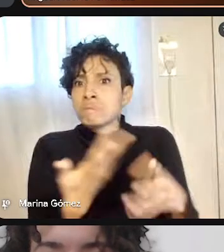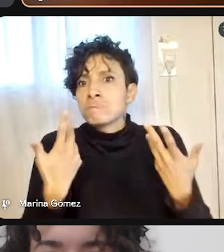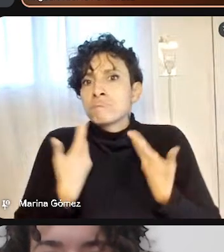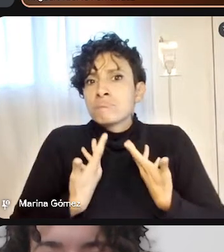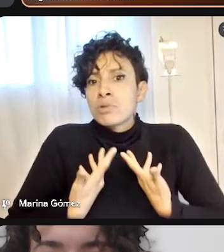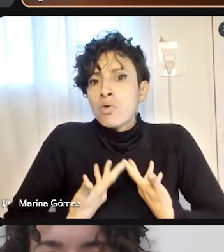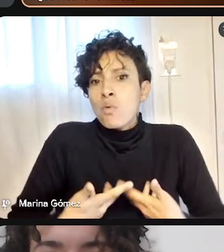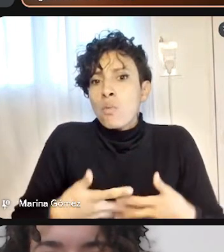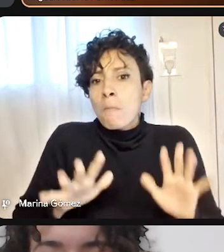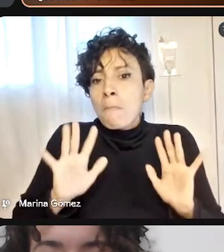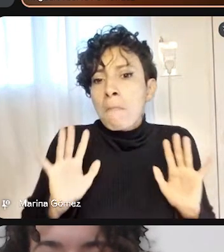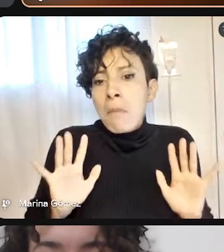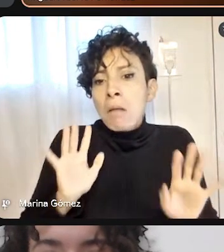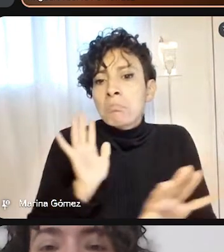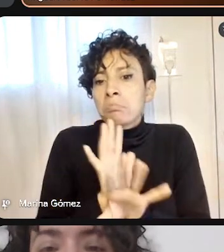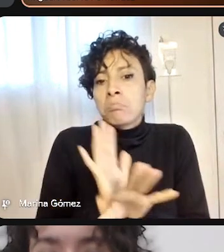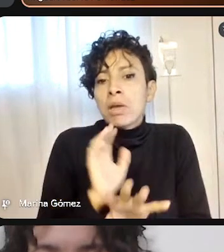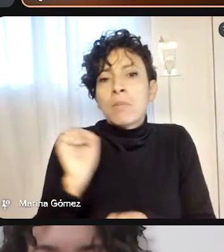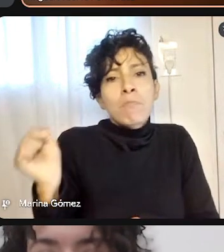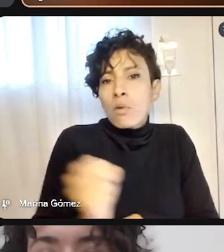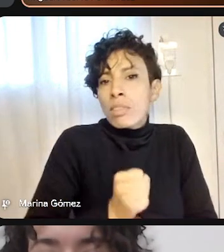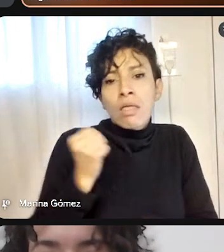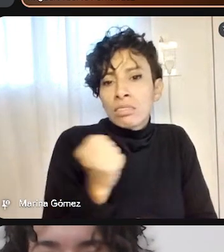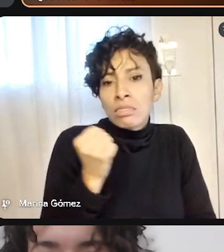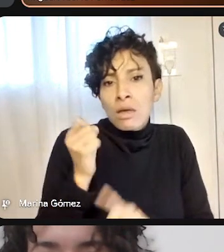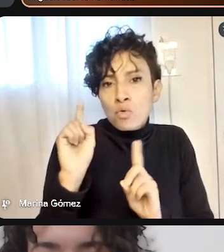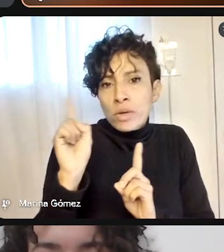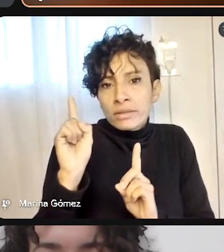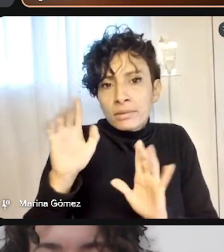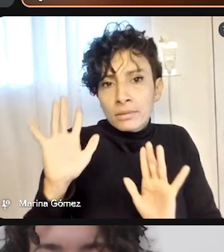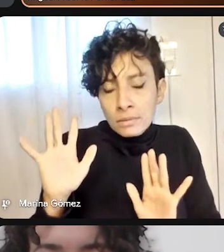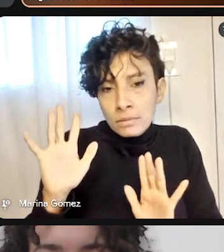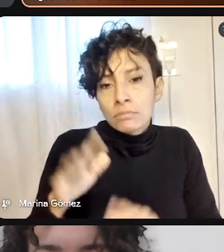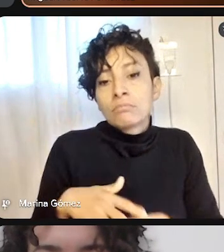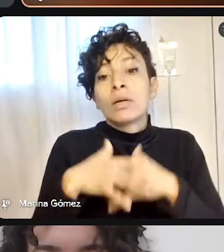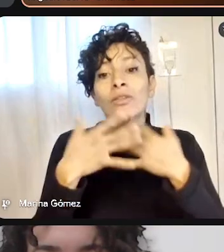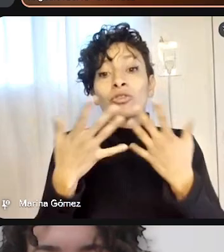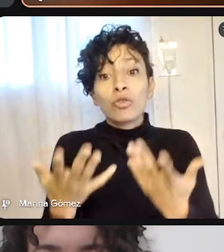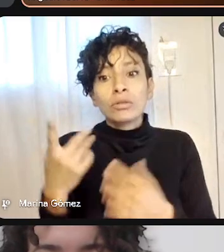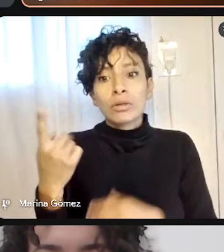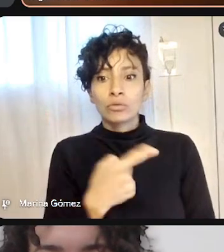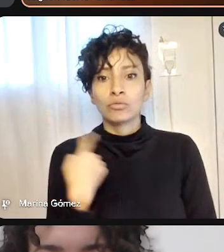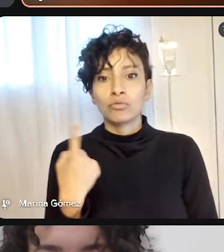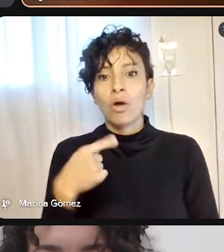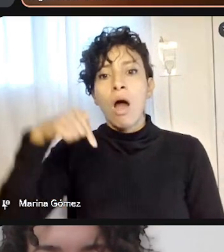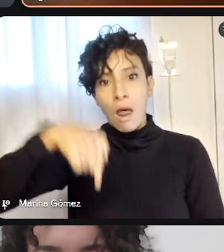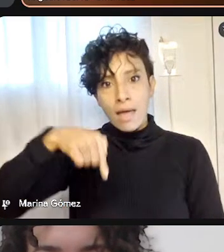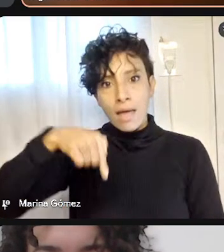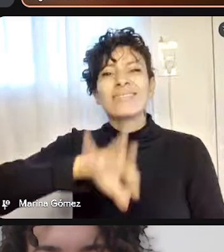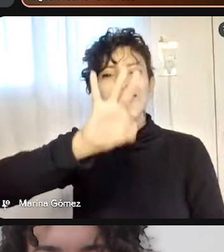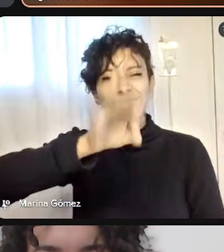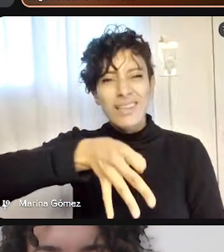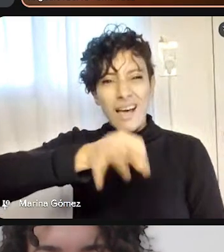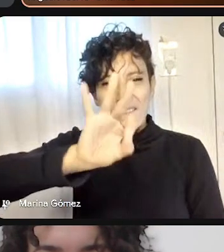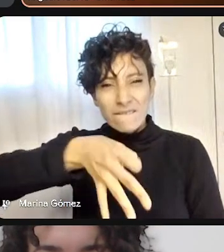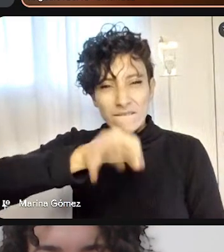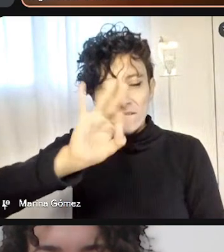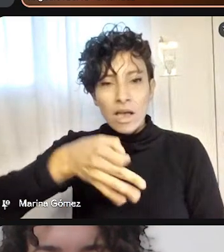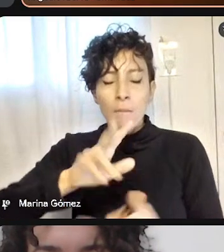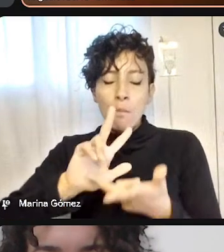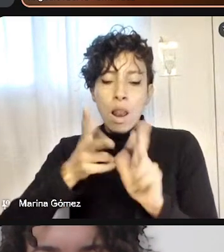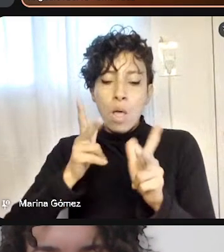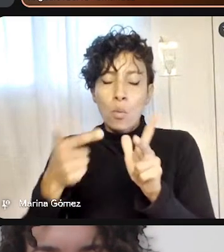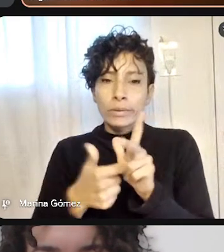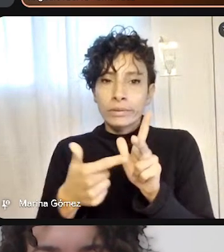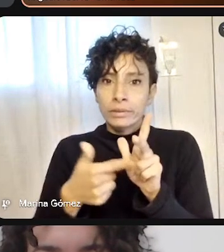como que no le daban importancia. Entonces ahora, al saber y estar aprendiendo la lengua de señas, entonces como